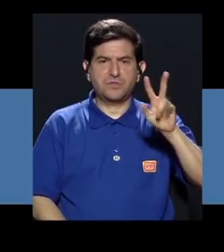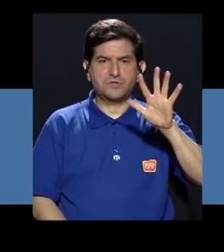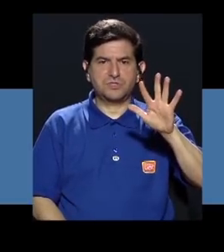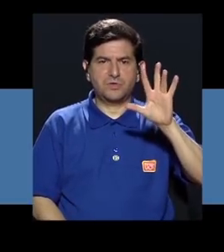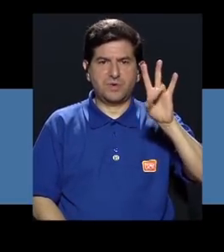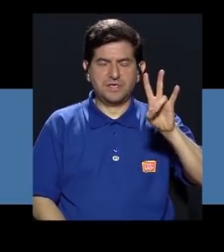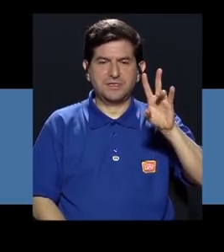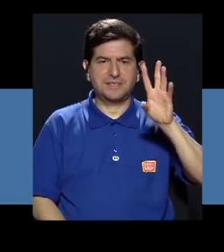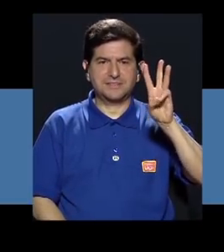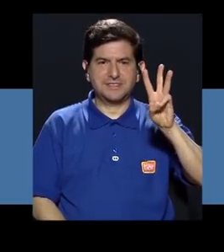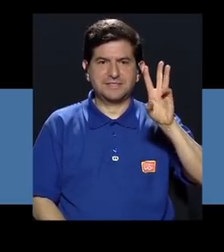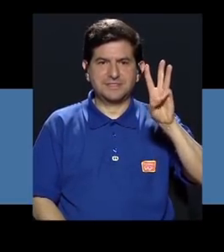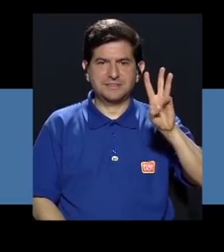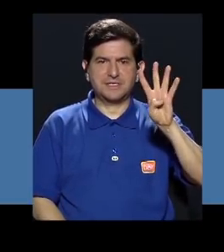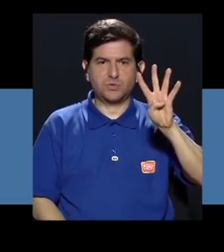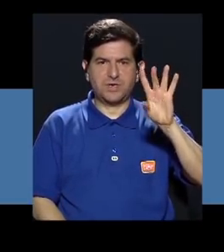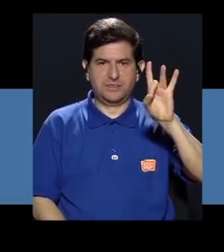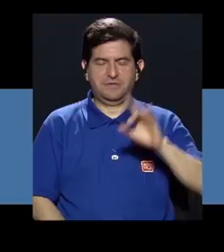al